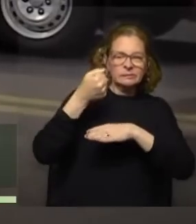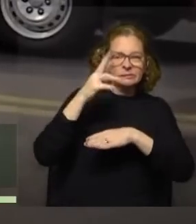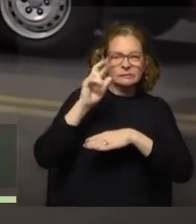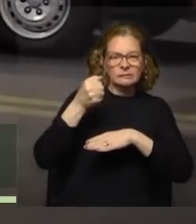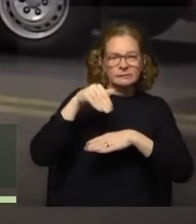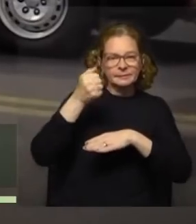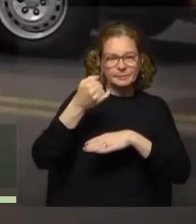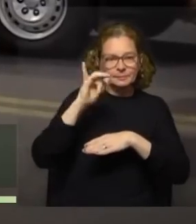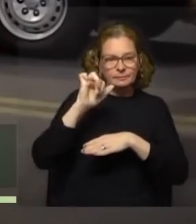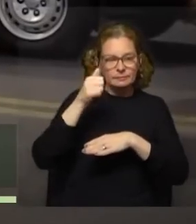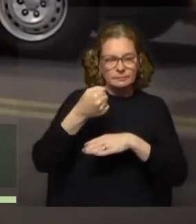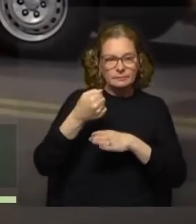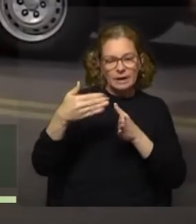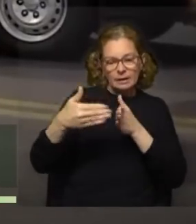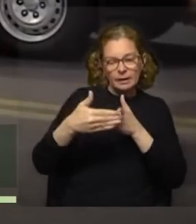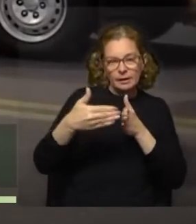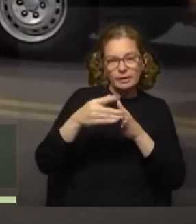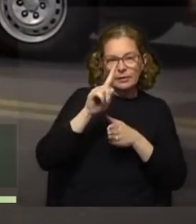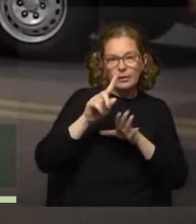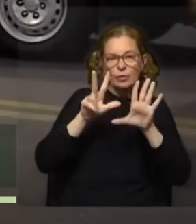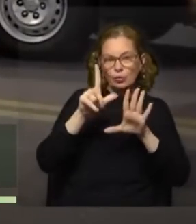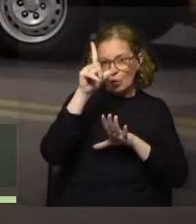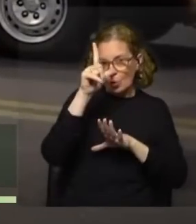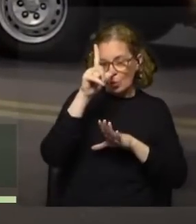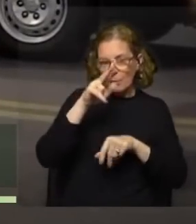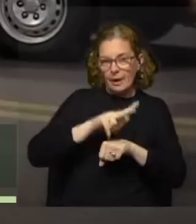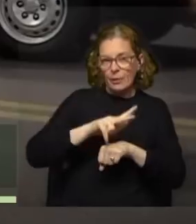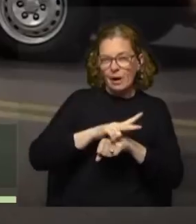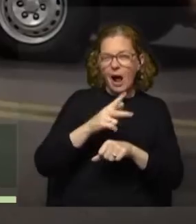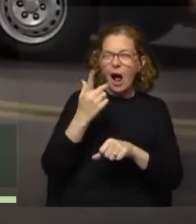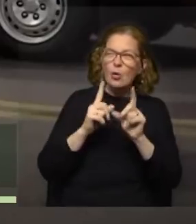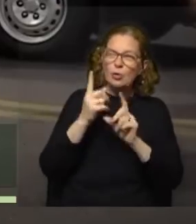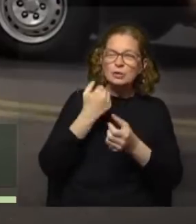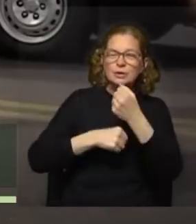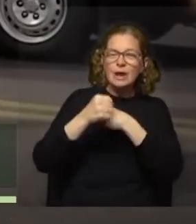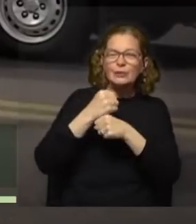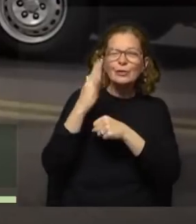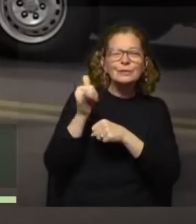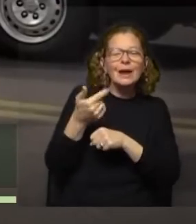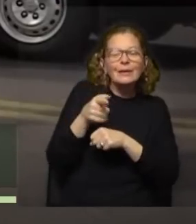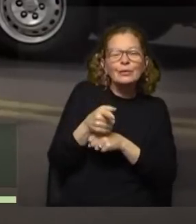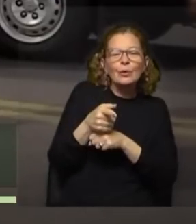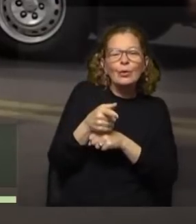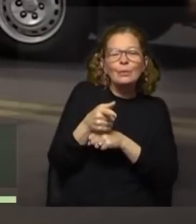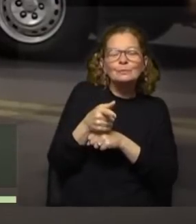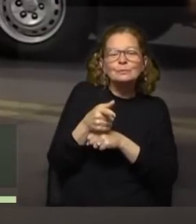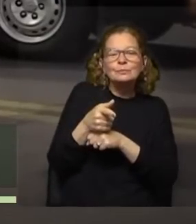Popular esquina de 18 julio y Paraguay desde hace algunos años funciona como este